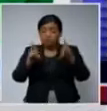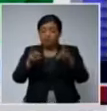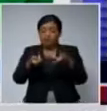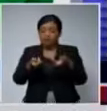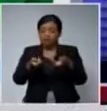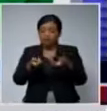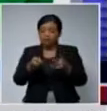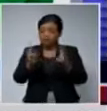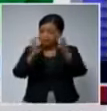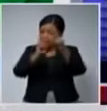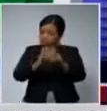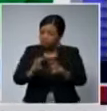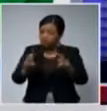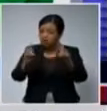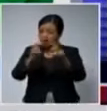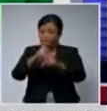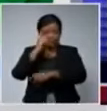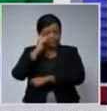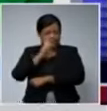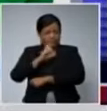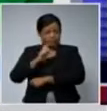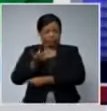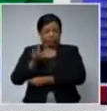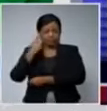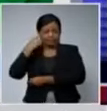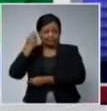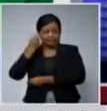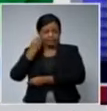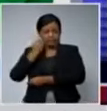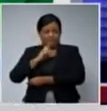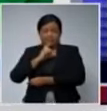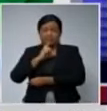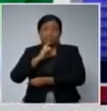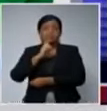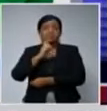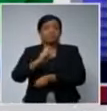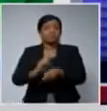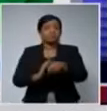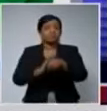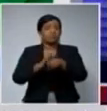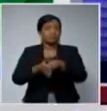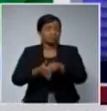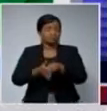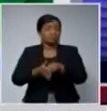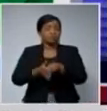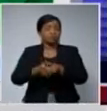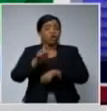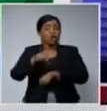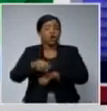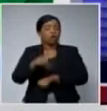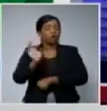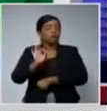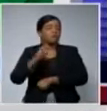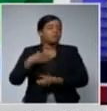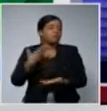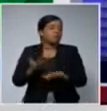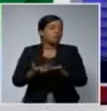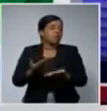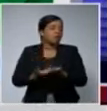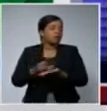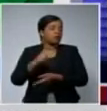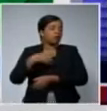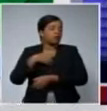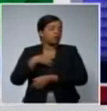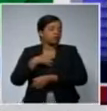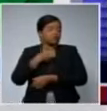la dificultad que pudiera en un momento determinado, hoy no está evidenciado, de que la vacuna o